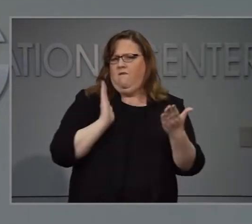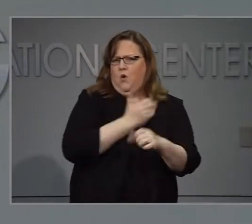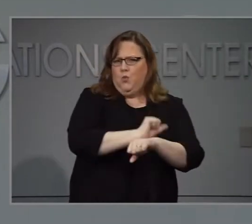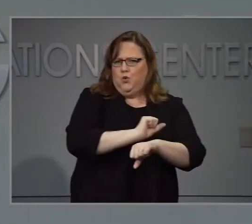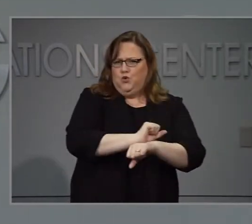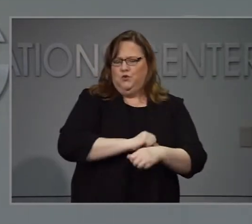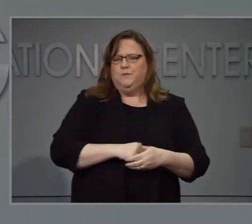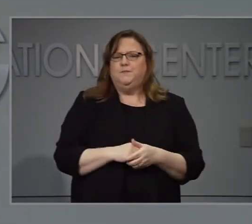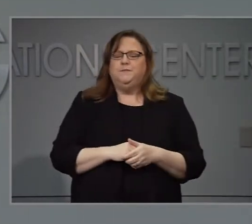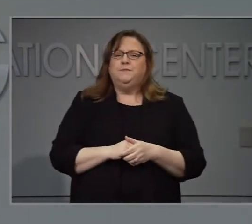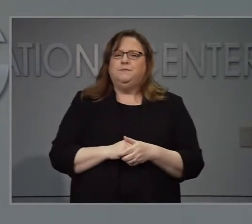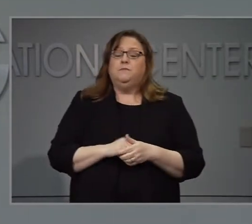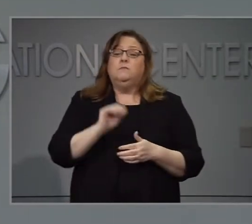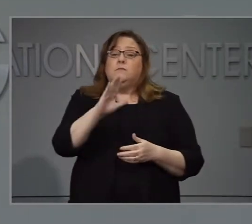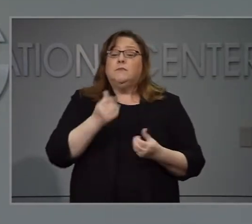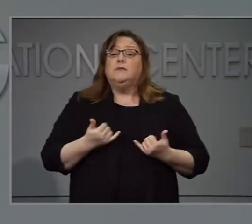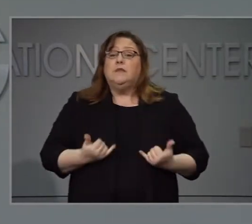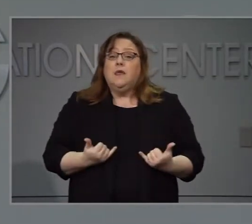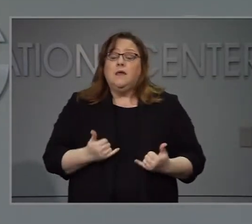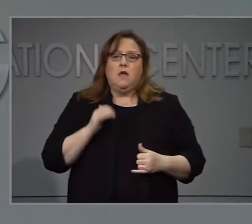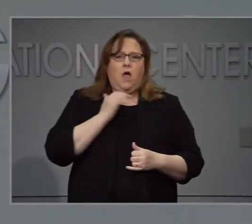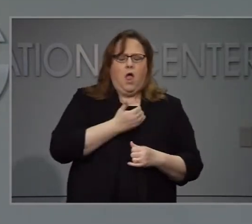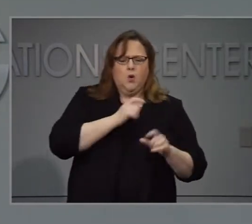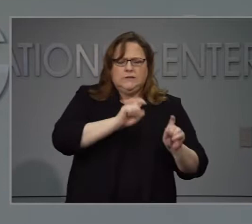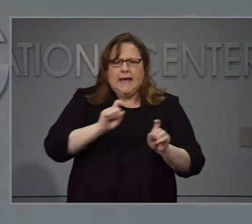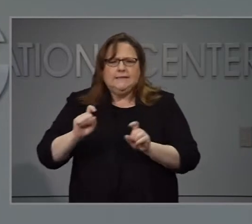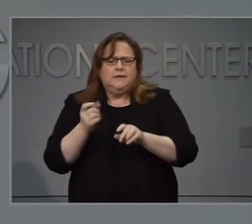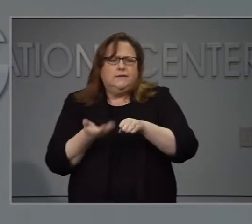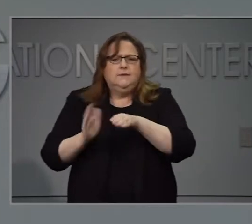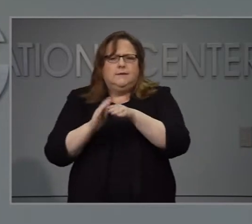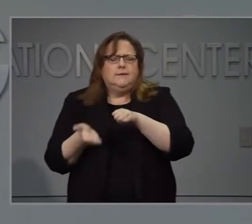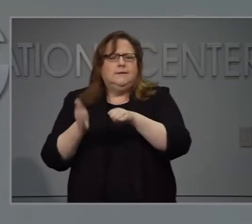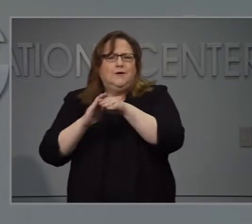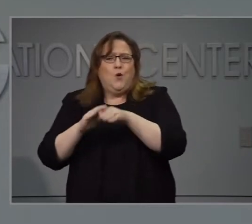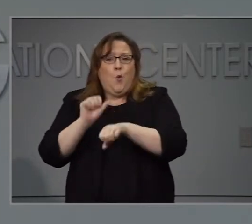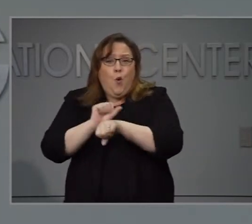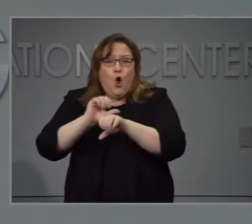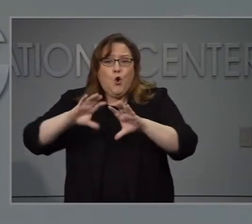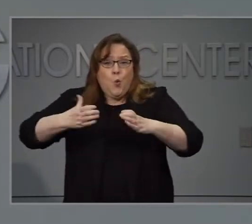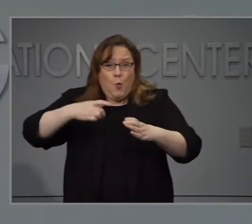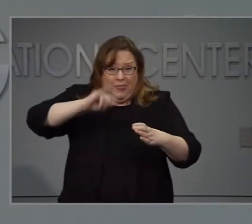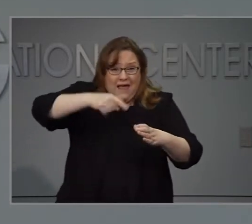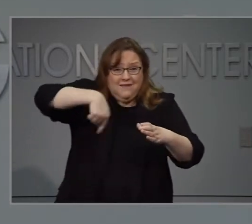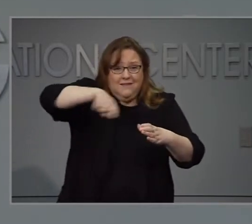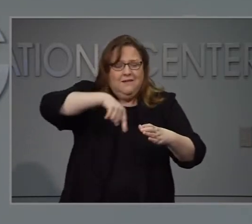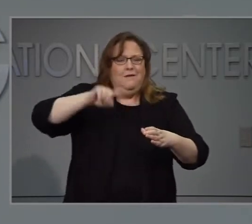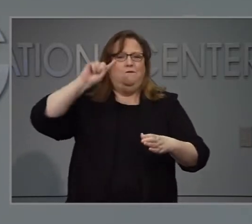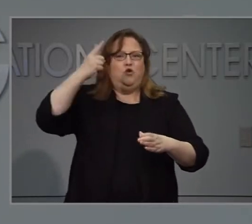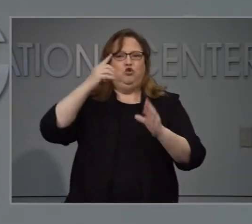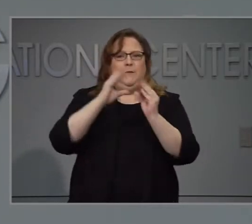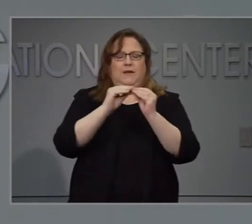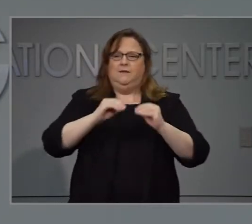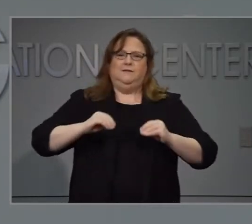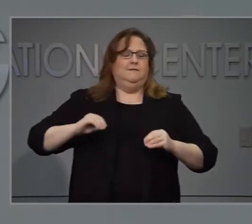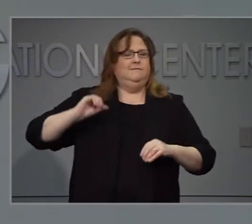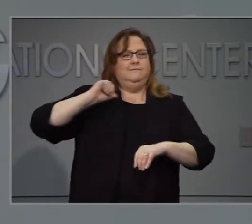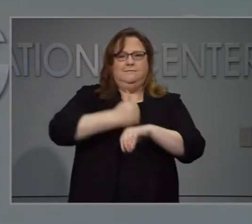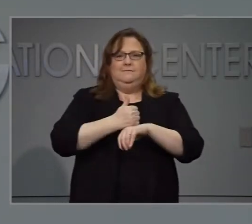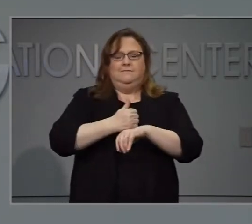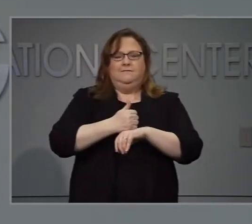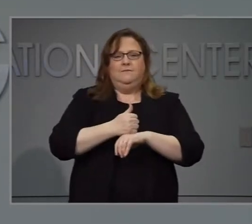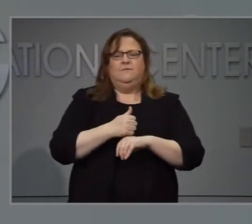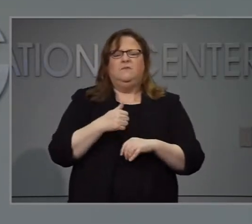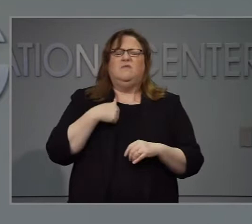pruebas van a ser un componente clave el día de hoy nuestro grupo del alza de pruebas tuvo una reunión